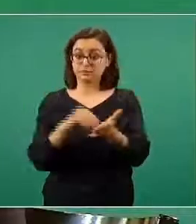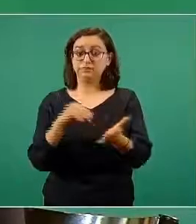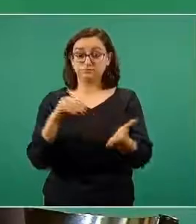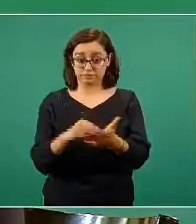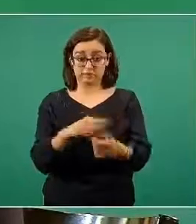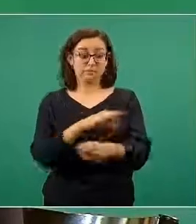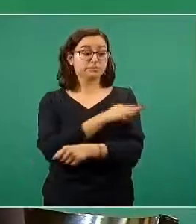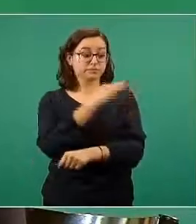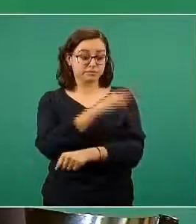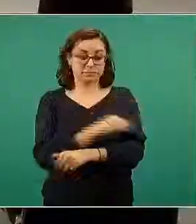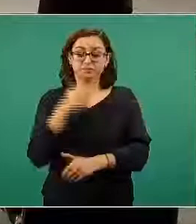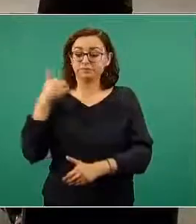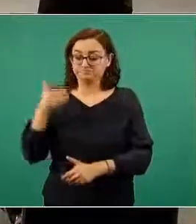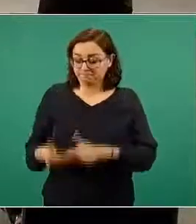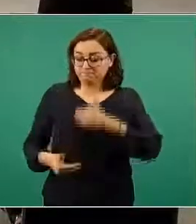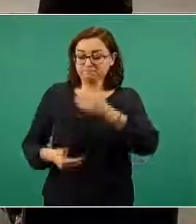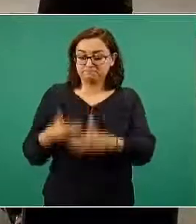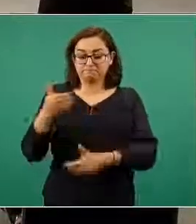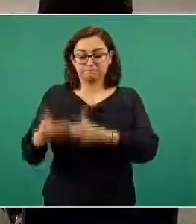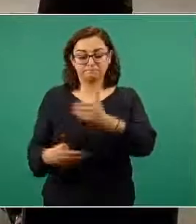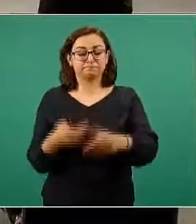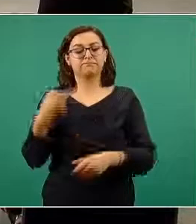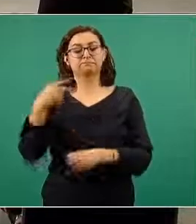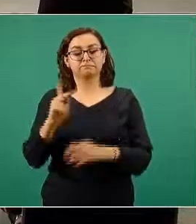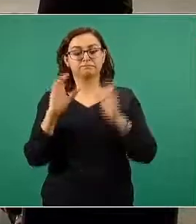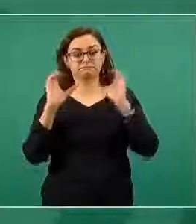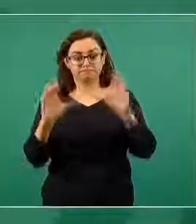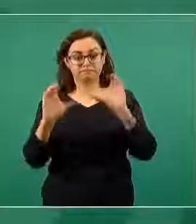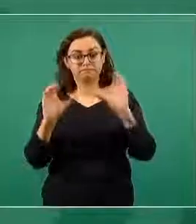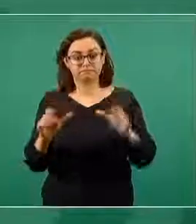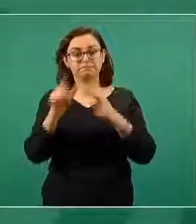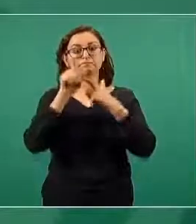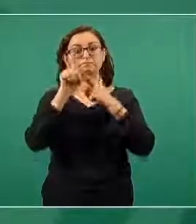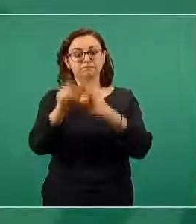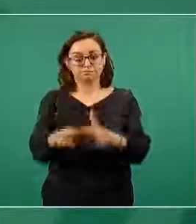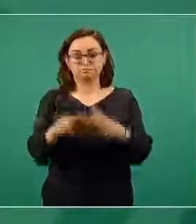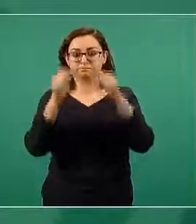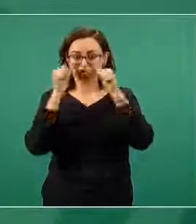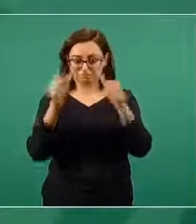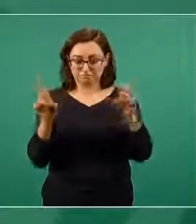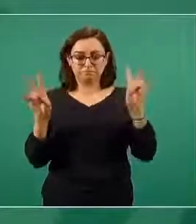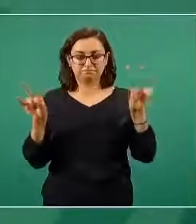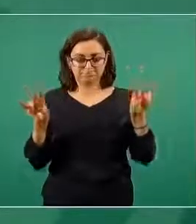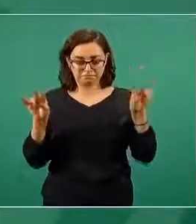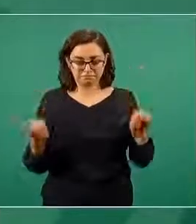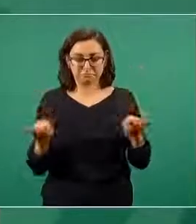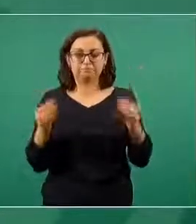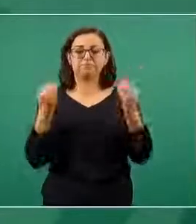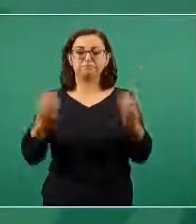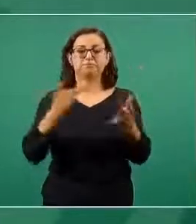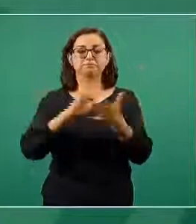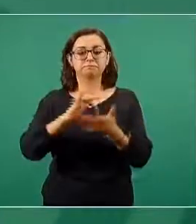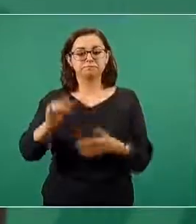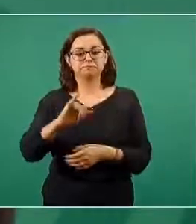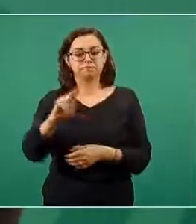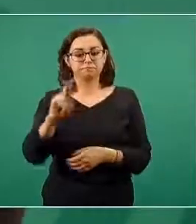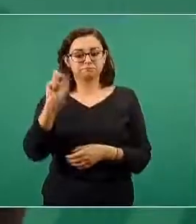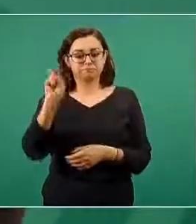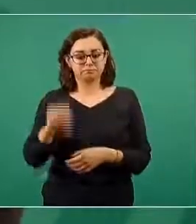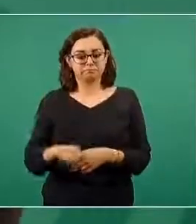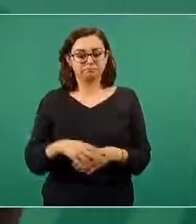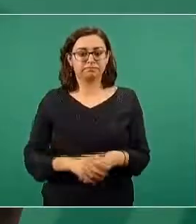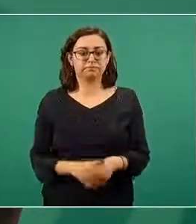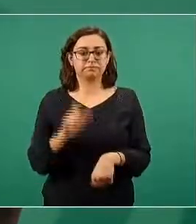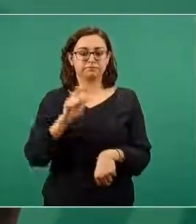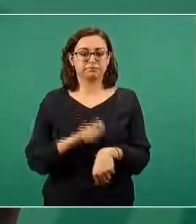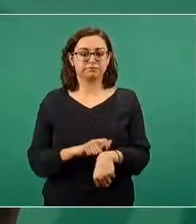vacunación avanza, pero debemos de seguir cuidándonos. No hay que bajar la guardia, como bien lo dice Juan. Muchísimas gracias, Juan.